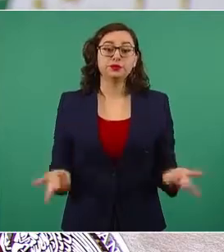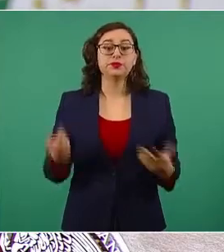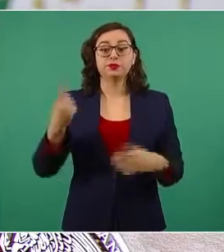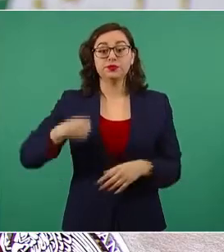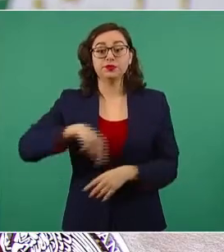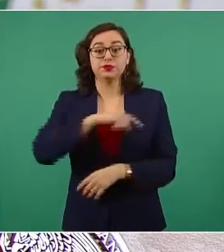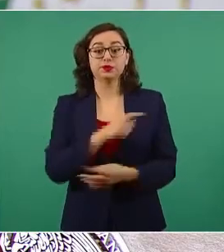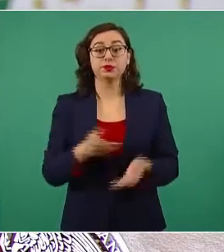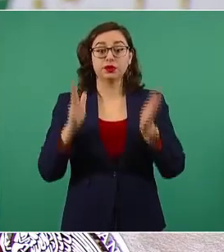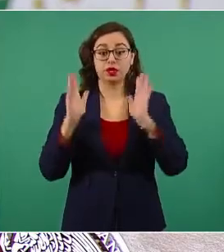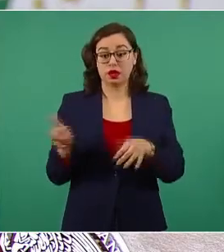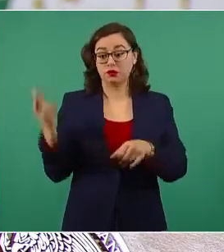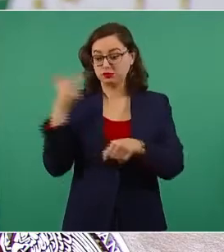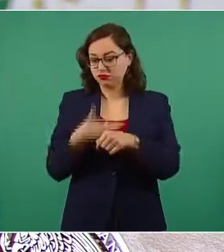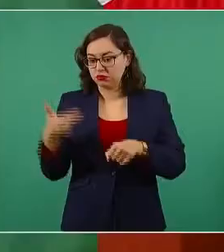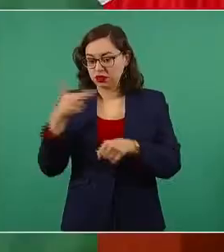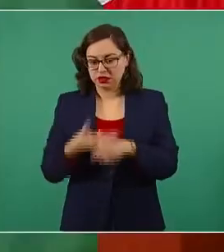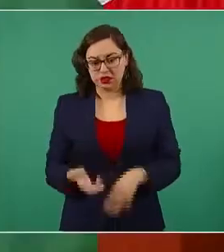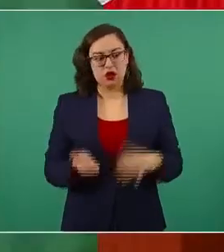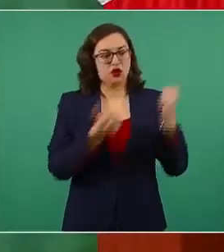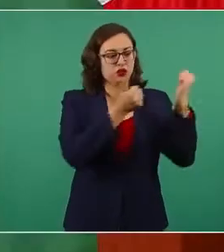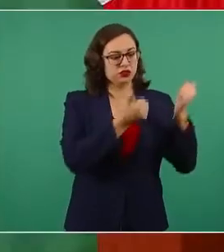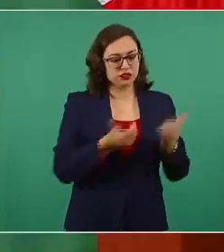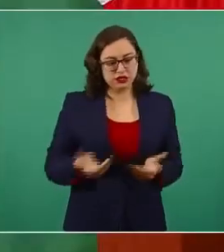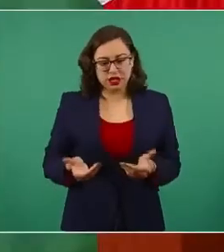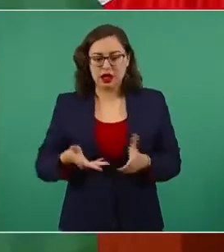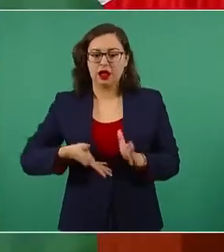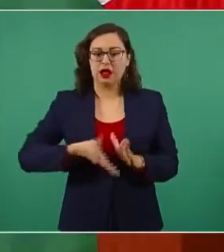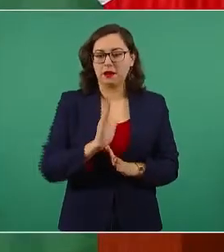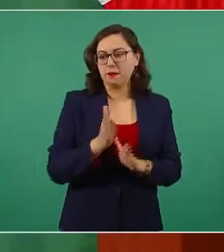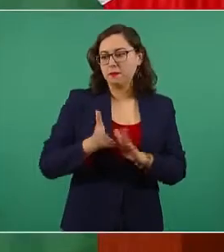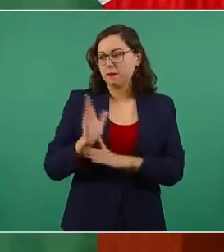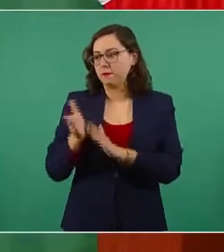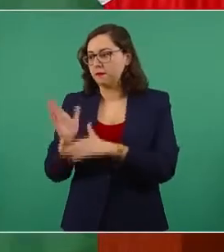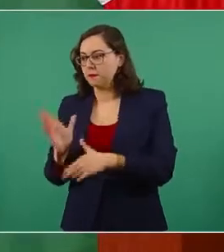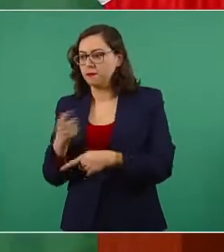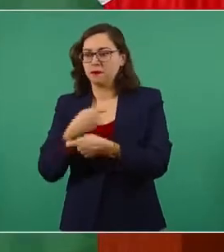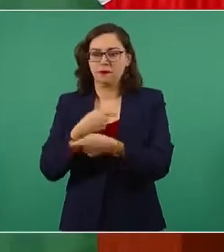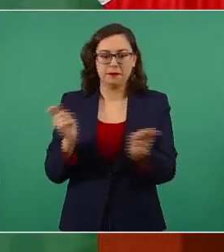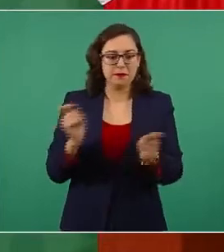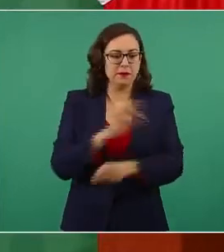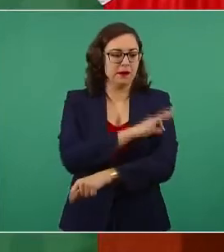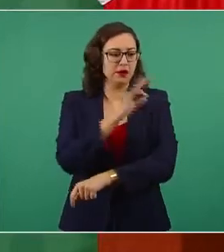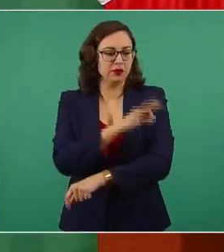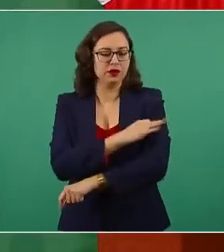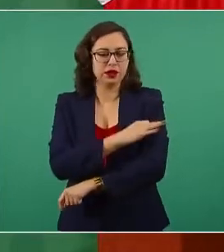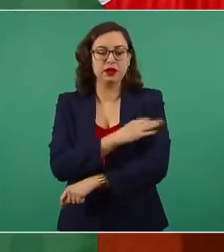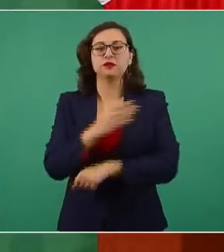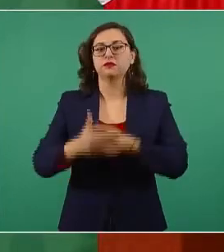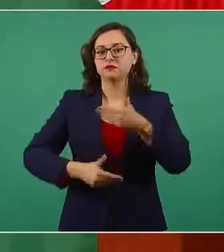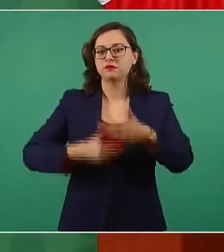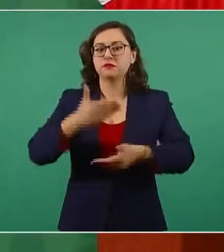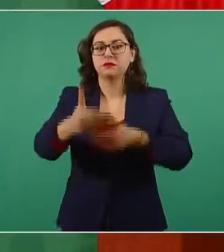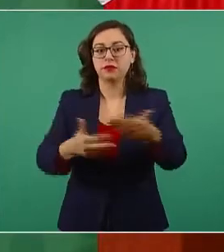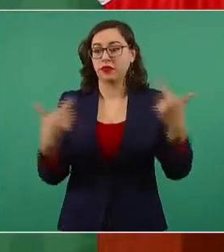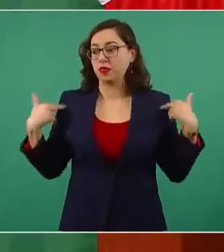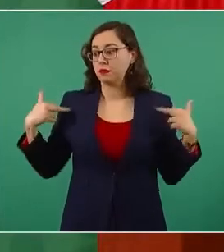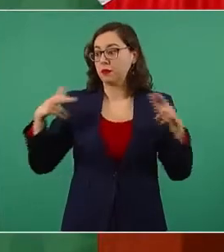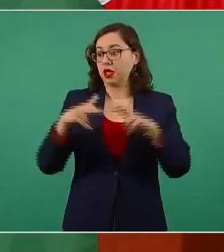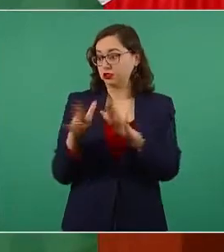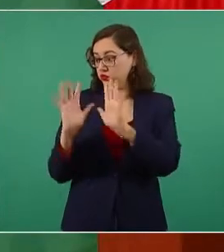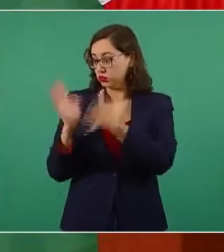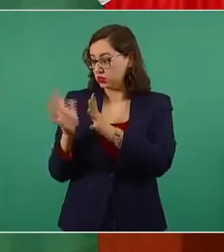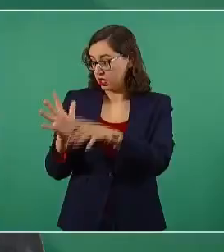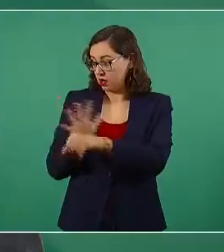todo el ciclo de vacunación de las personas trabajadoras de la educación. Esto lo explicará a detalle la secretaria de